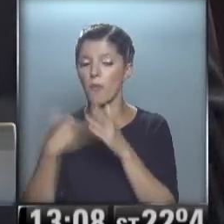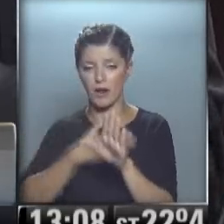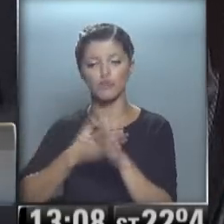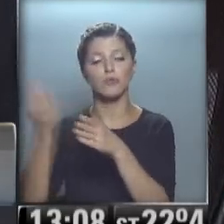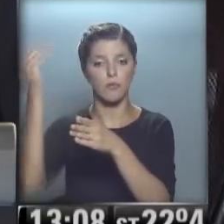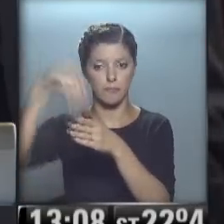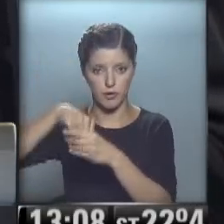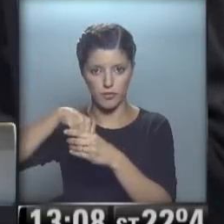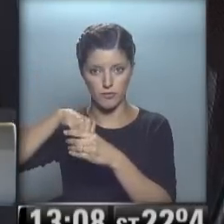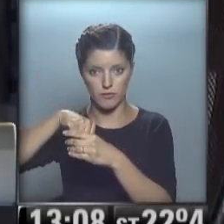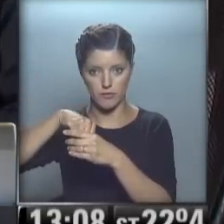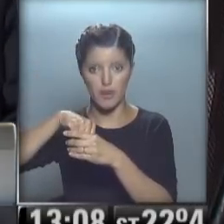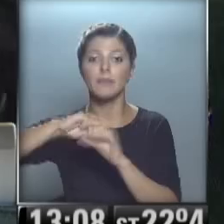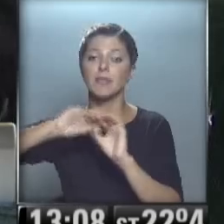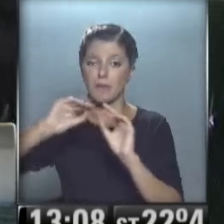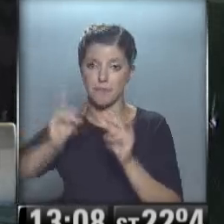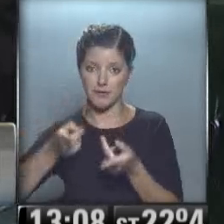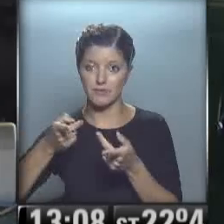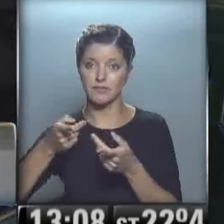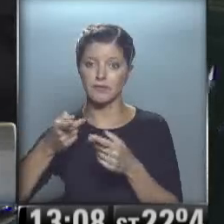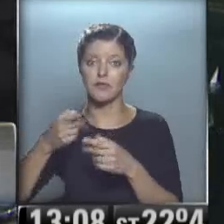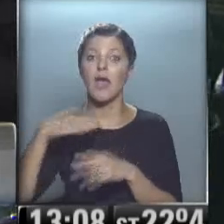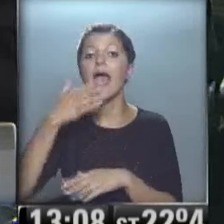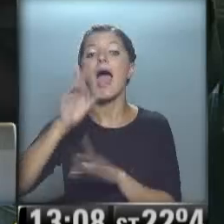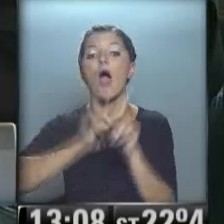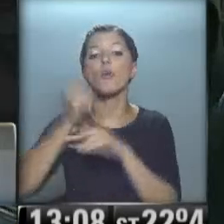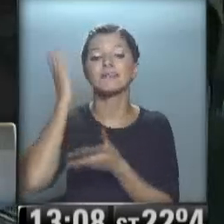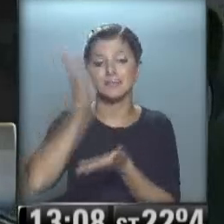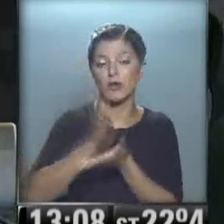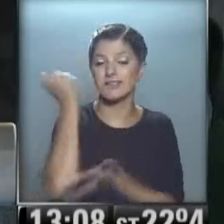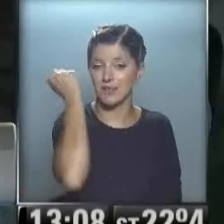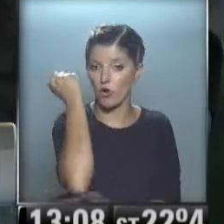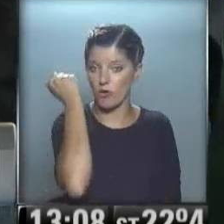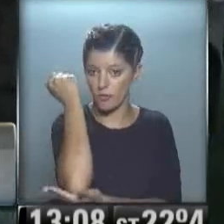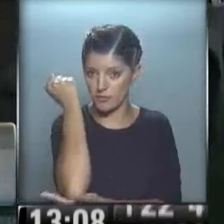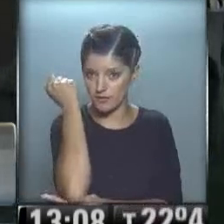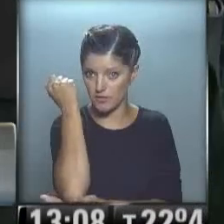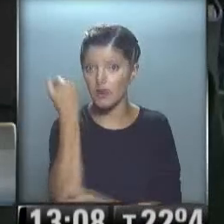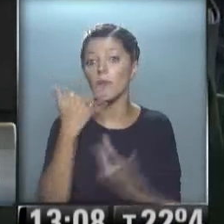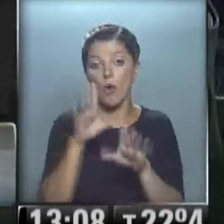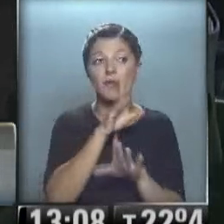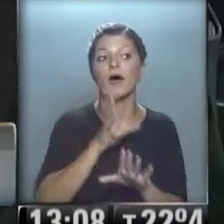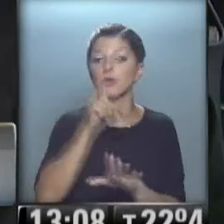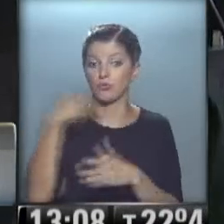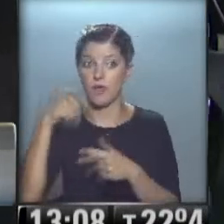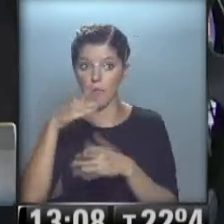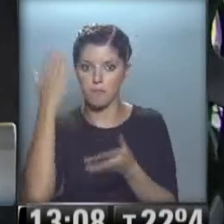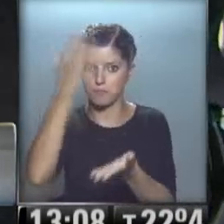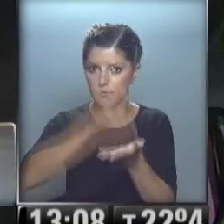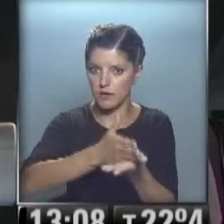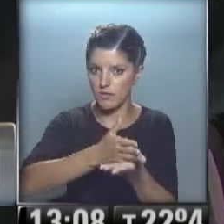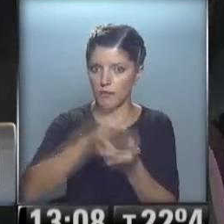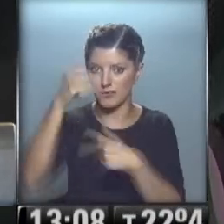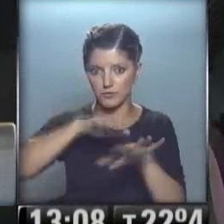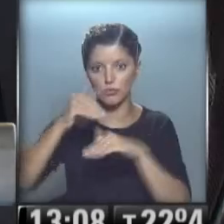entre otras compensaciones por las eventuales sanciones económicas que podía tener de parte de Rusia por dar